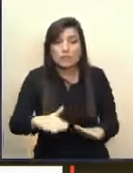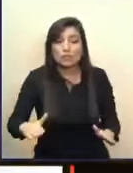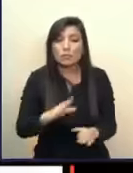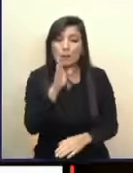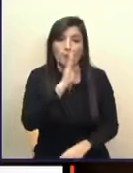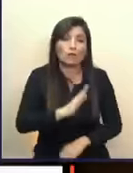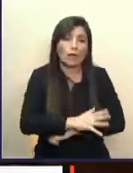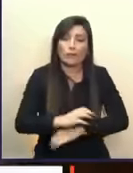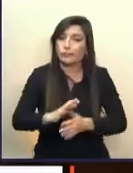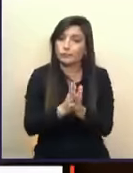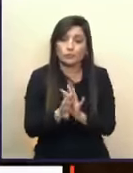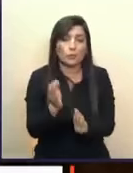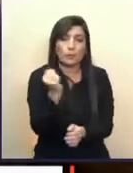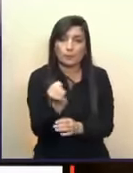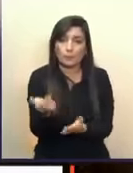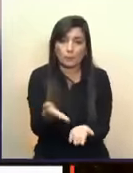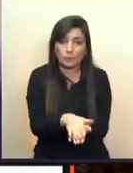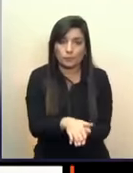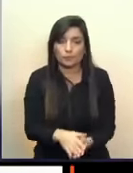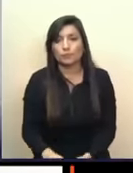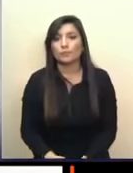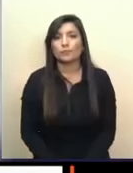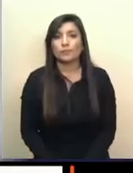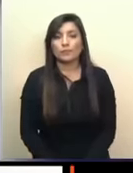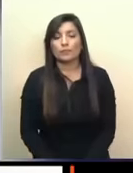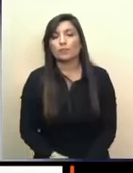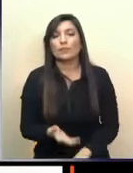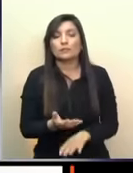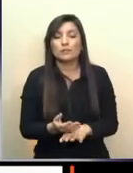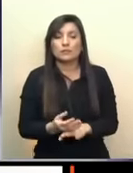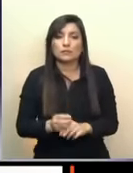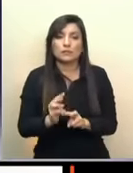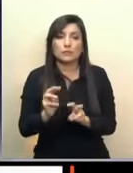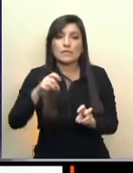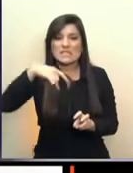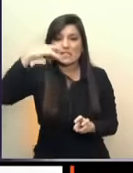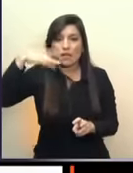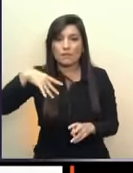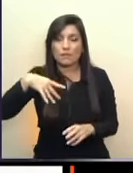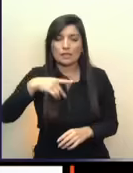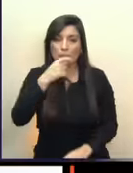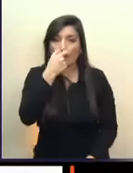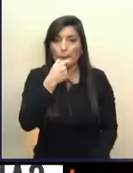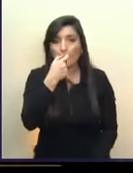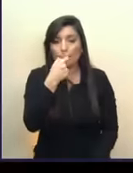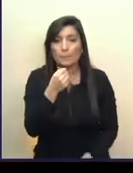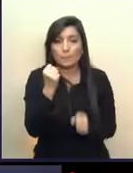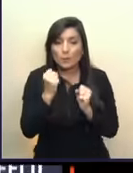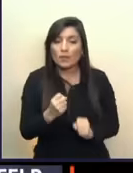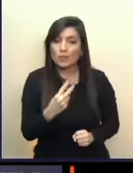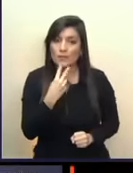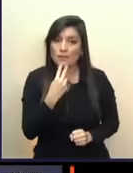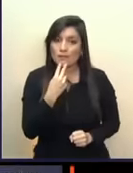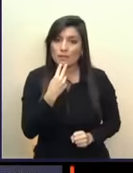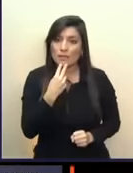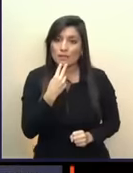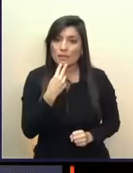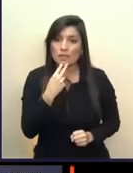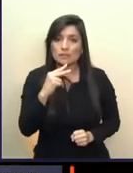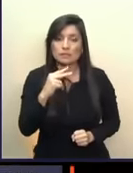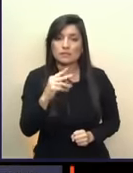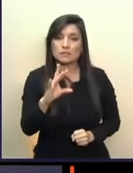al gato. El mero hecho de saber que Hitler pudo haber vivido a menos de 50